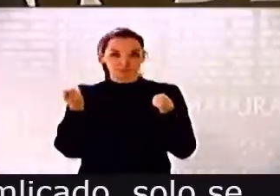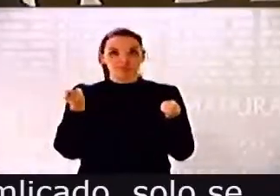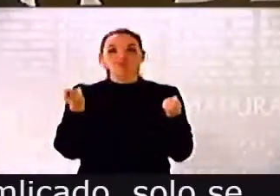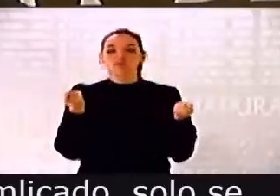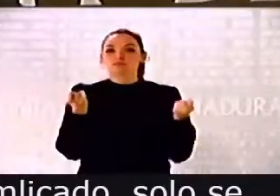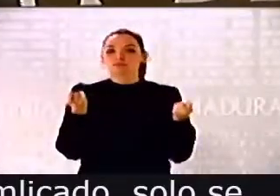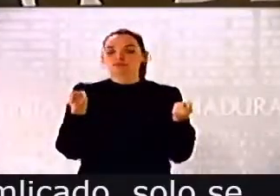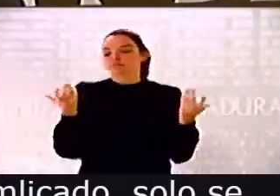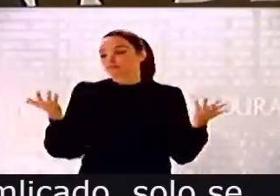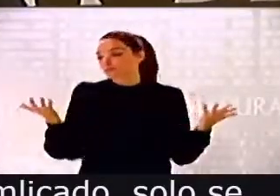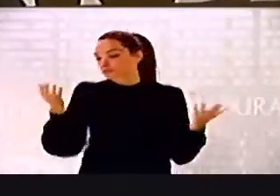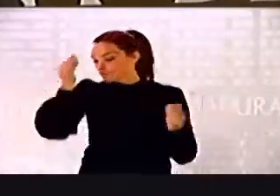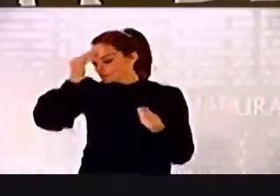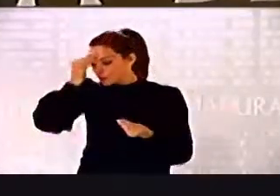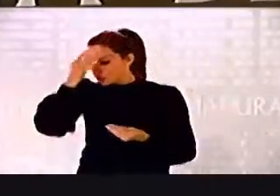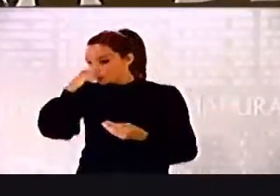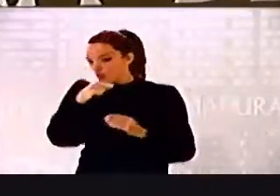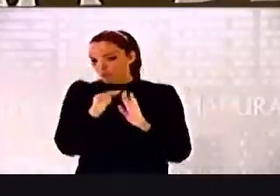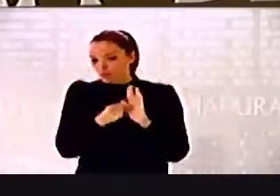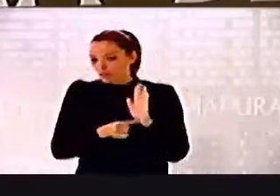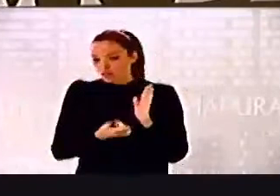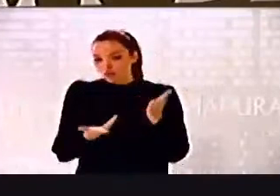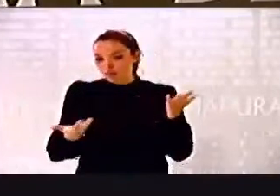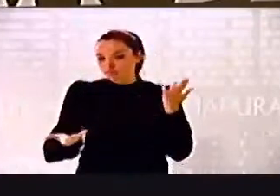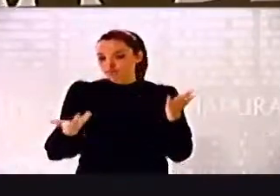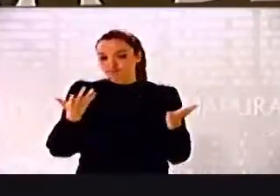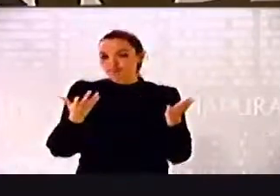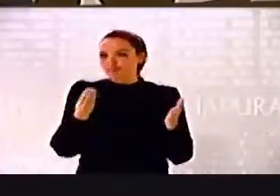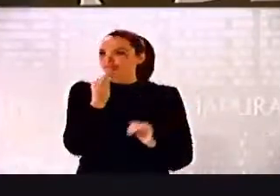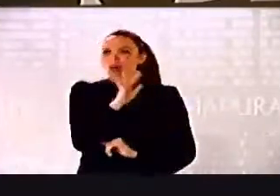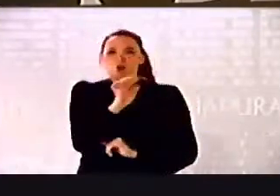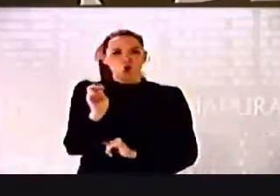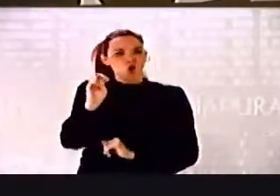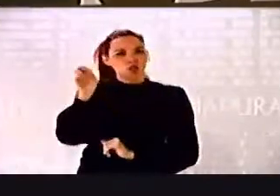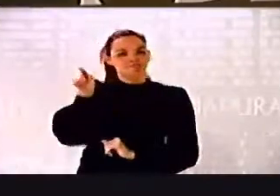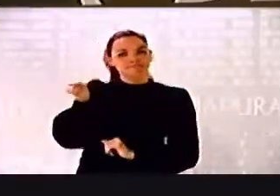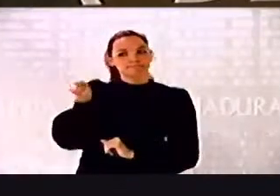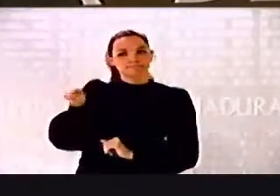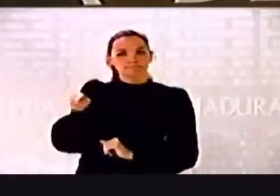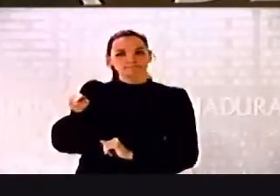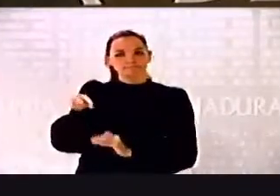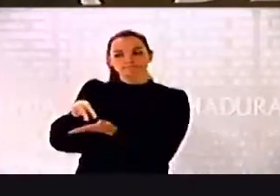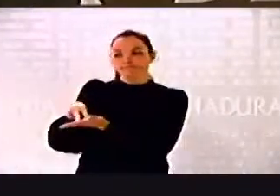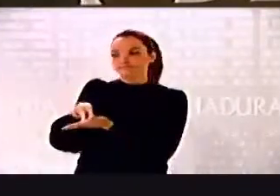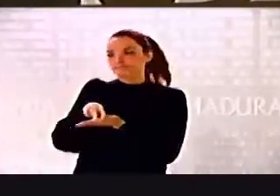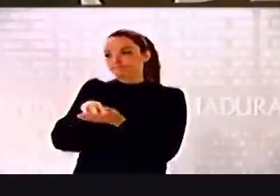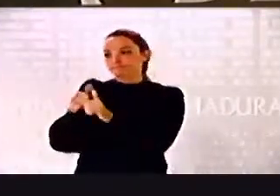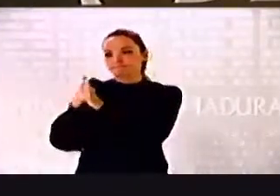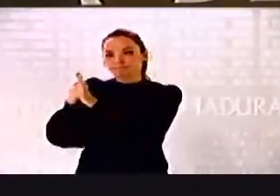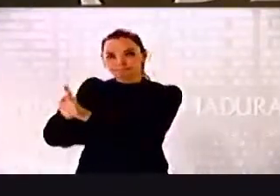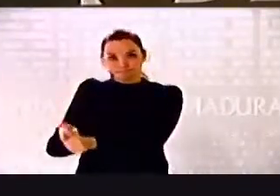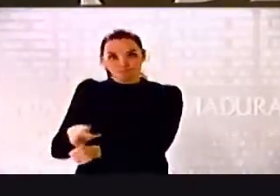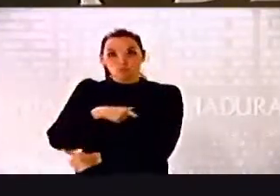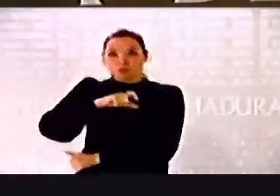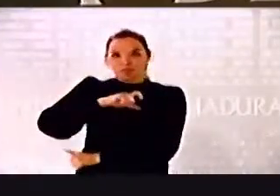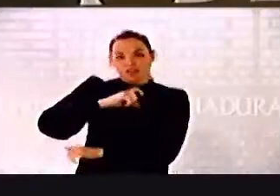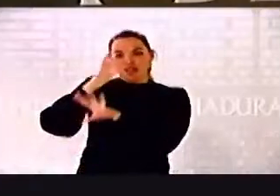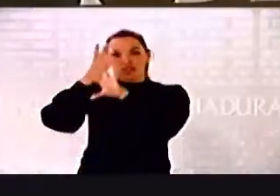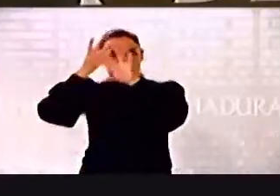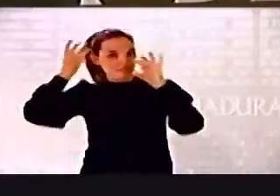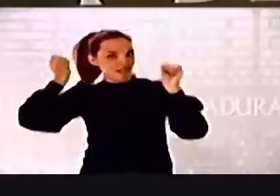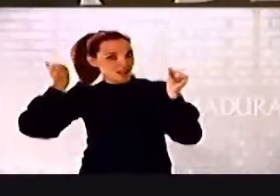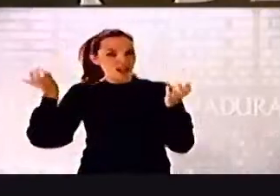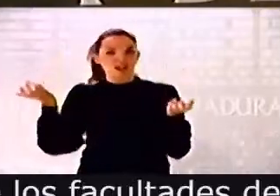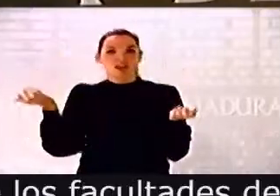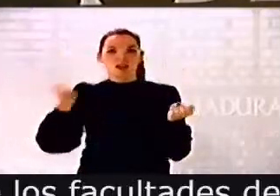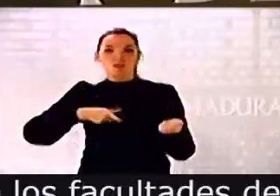Y entendemos que es una medida mucho más eficaz que esos efectivos de la Guardia Civil,